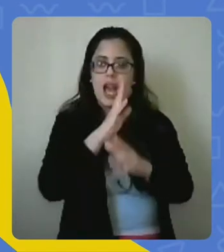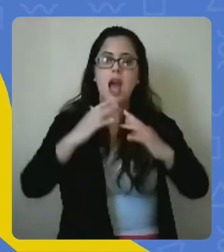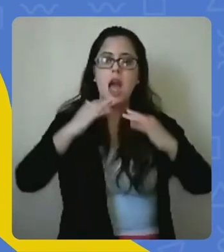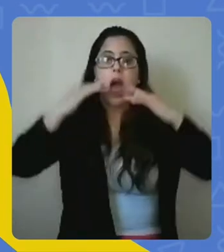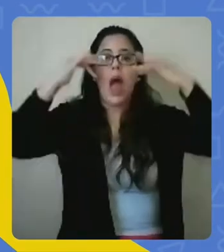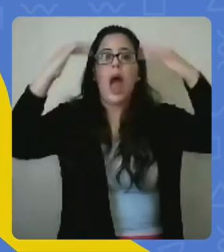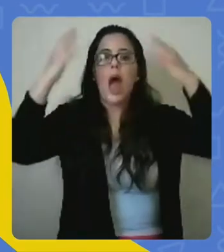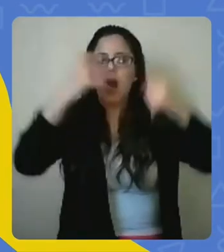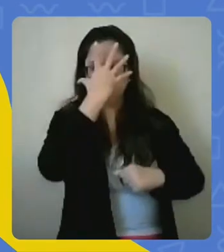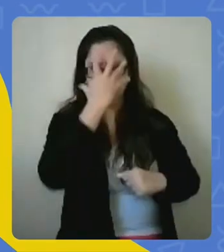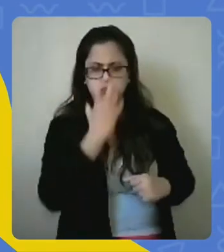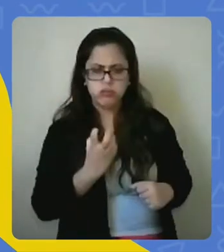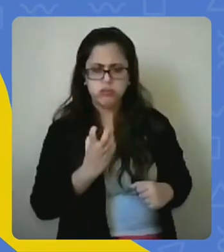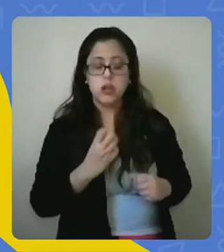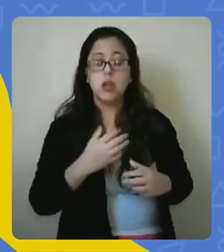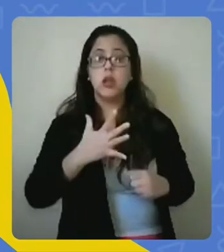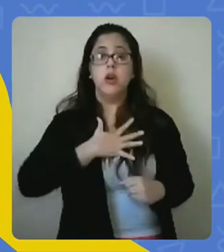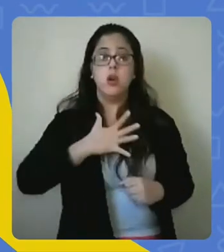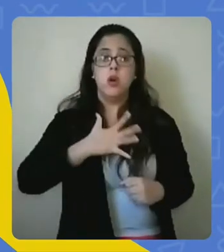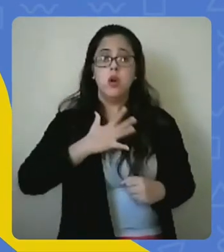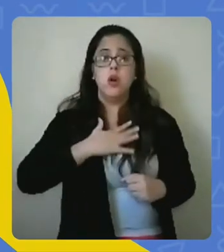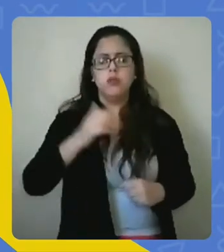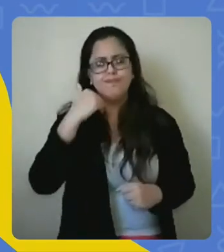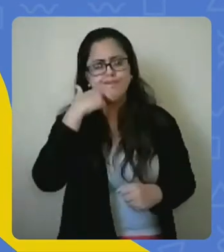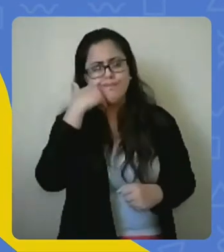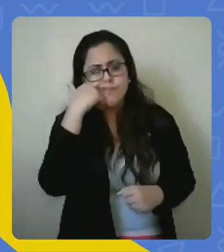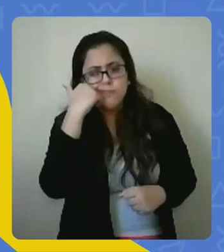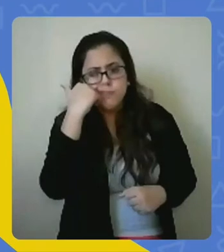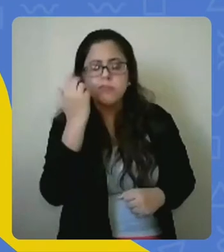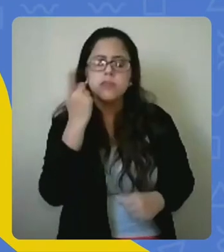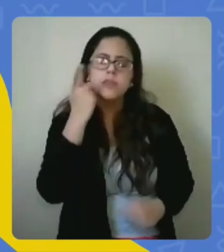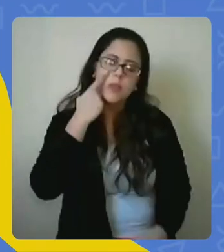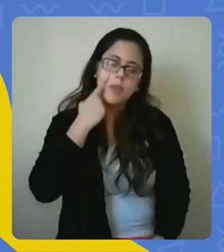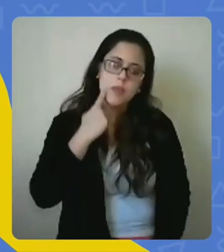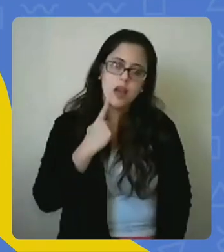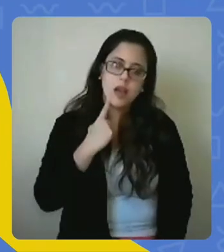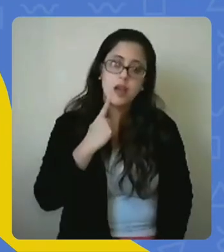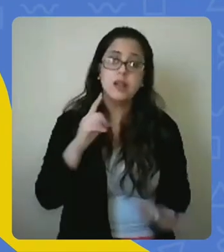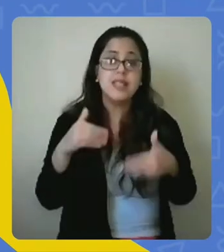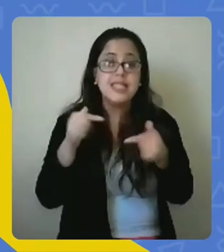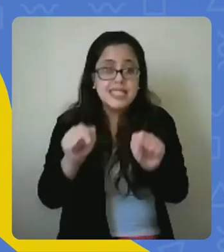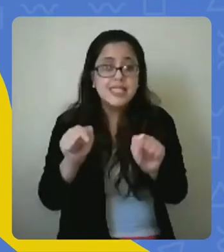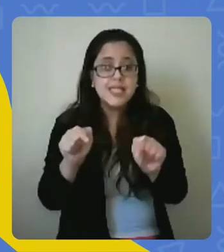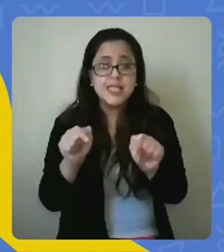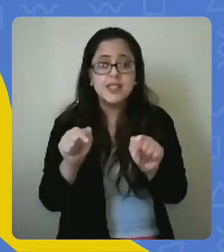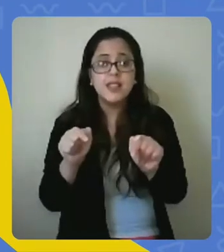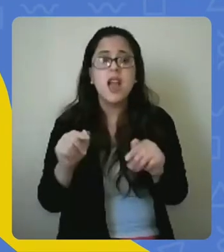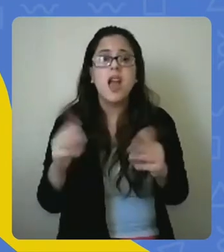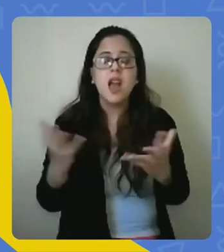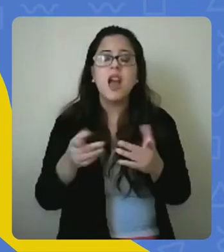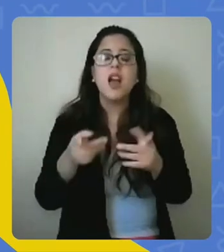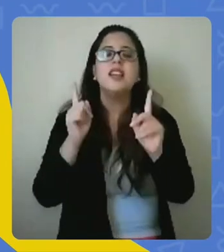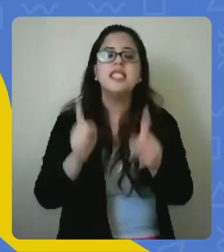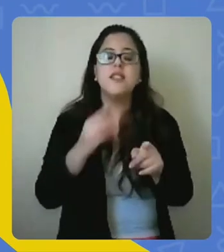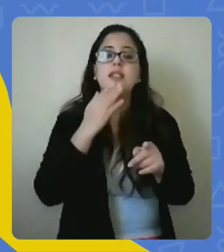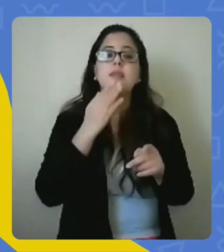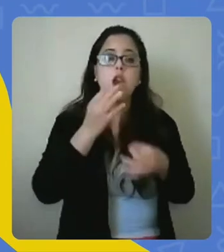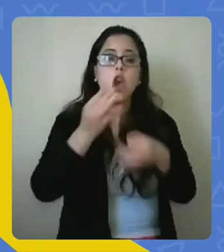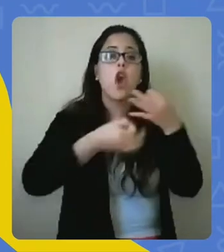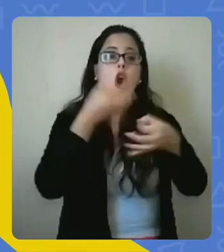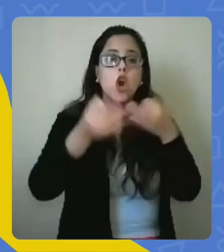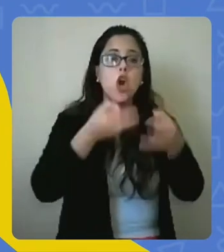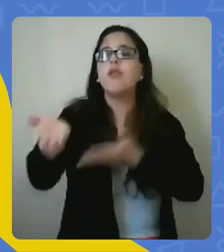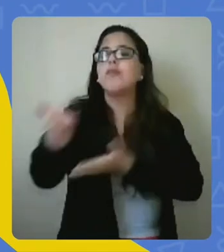enojo, el miedo, la vergüenza y la tristeza. Y a partir de ahí tienen que contar y compartir con el